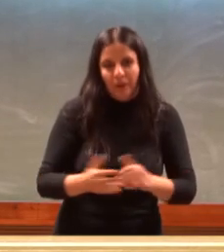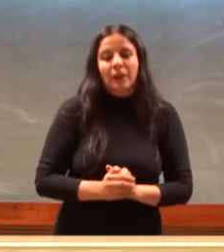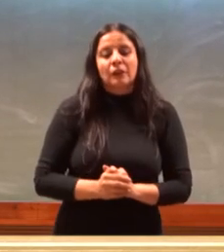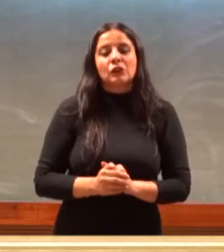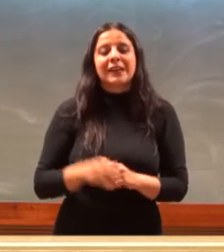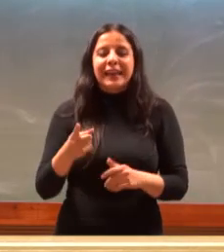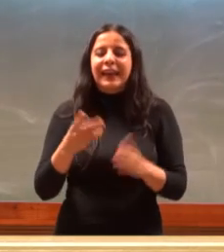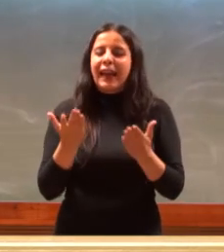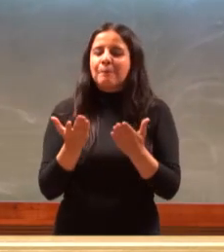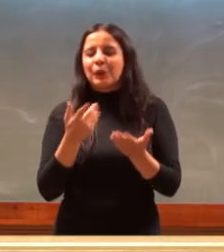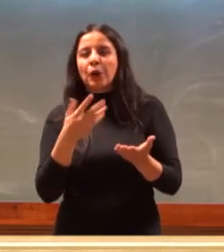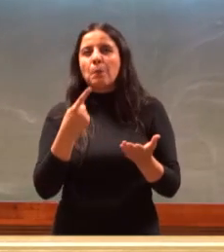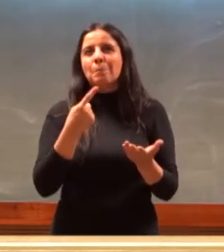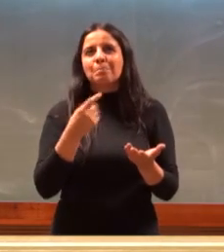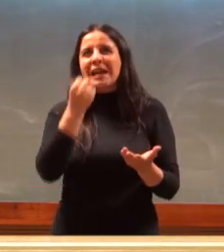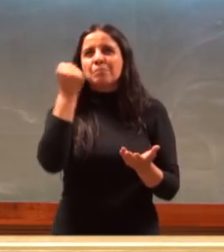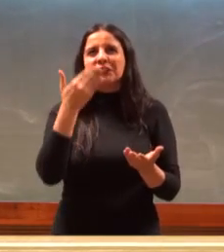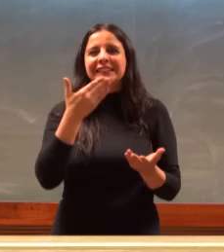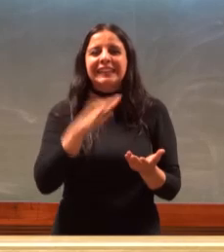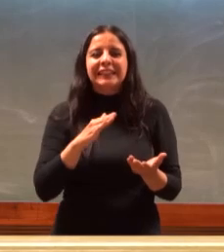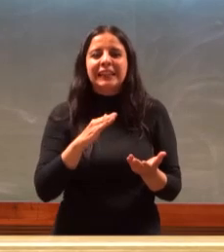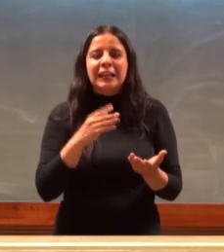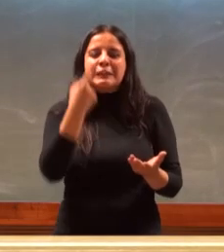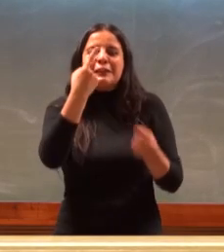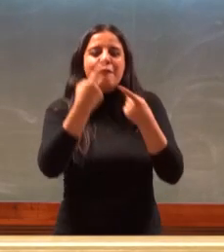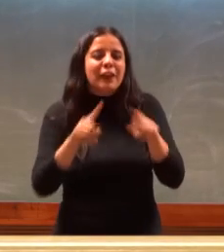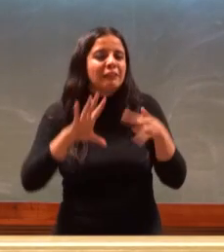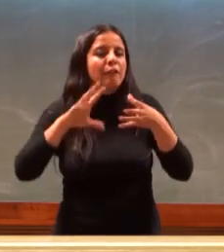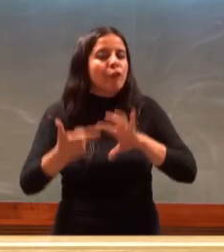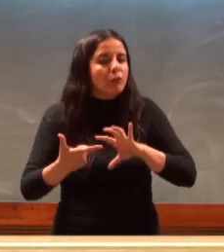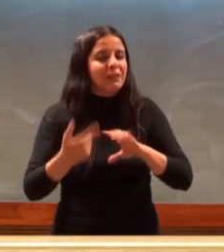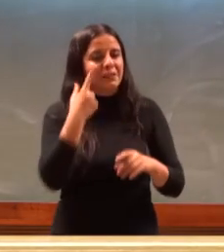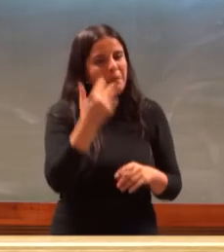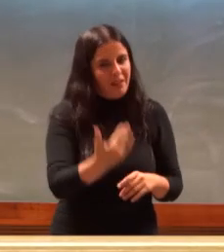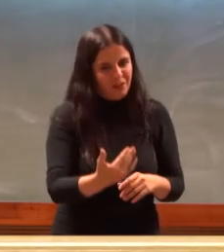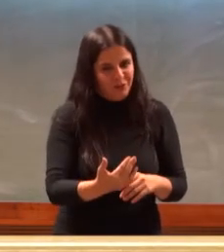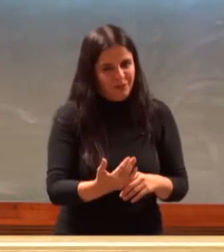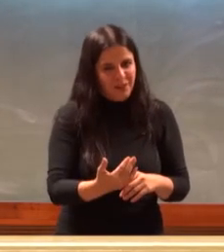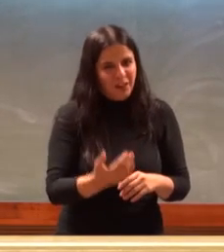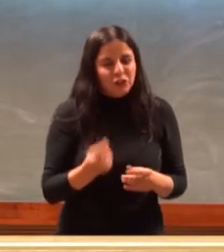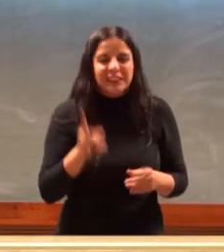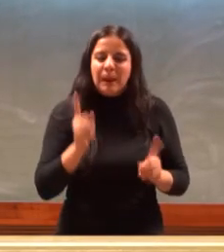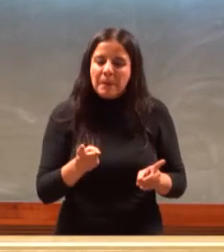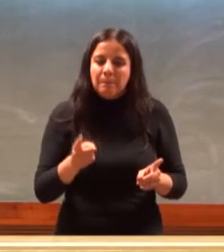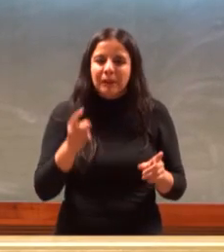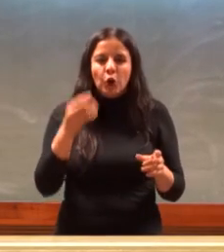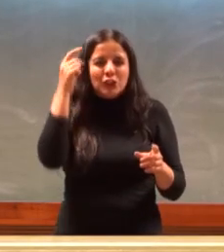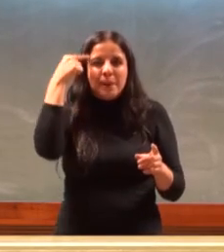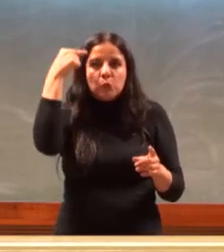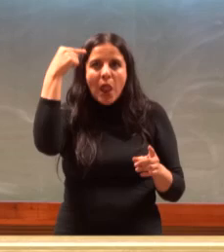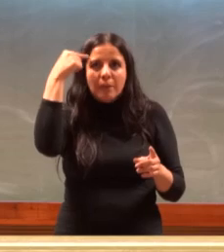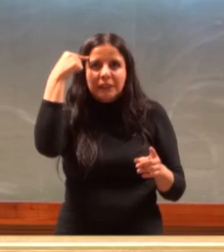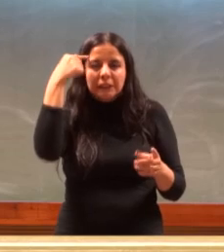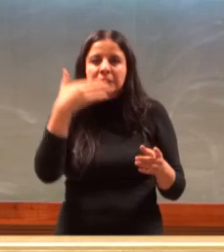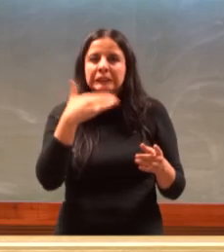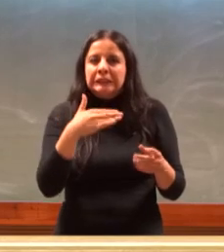distintas modalidades estos distintos formatos de investigación y también poner en discusión conceptual la figura del docente investigador que